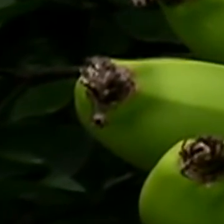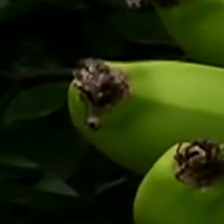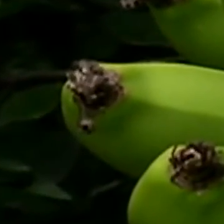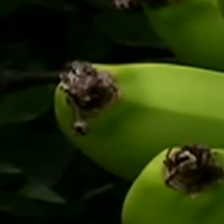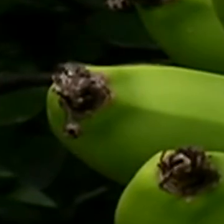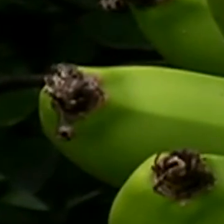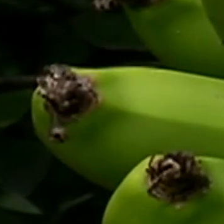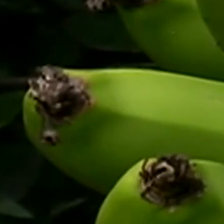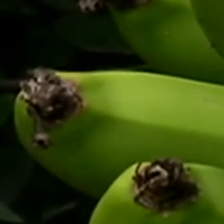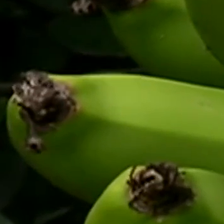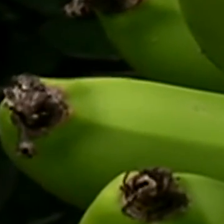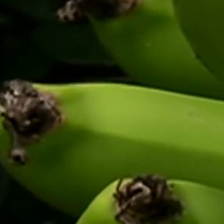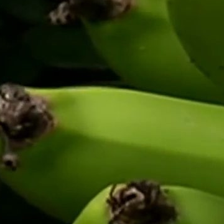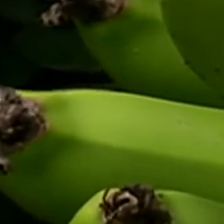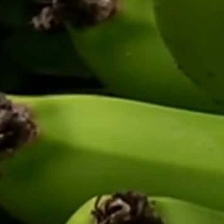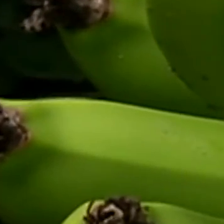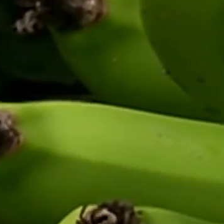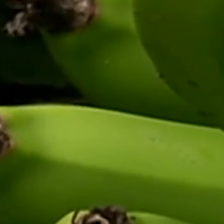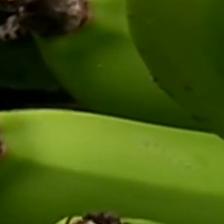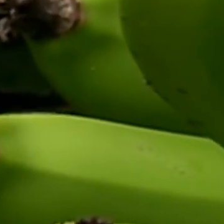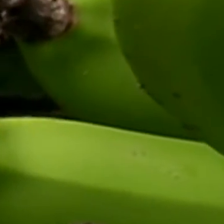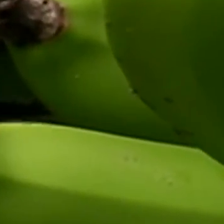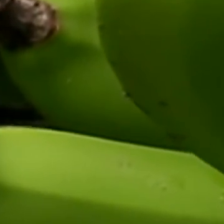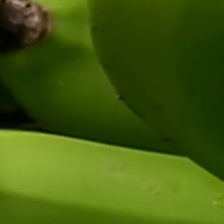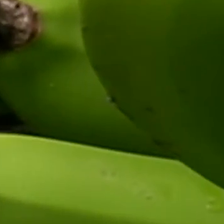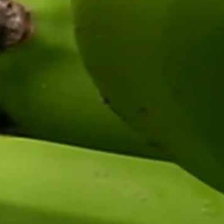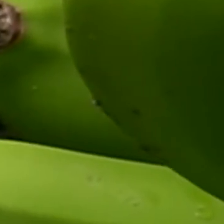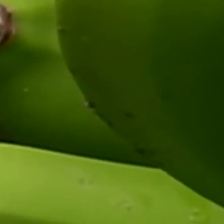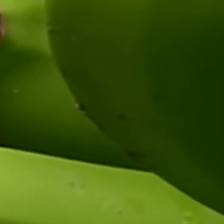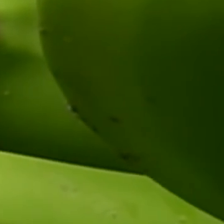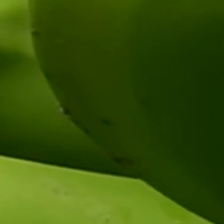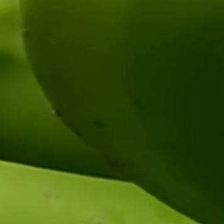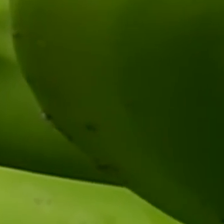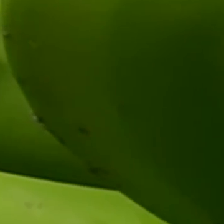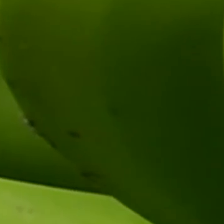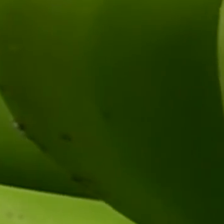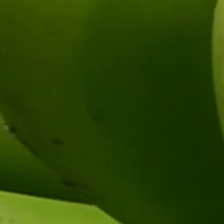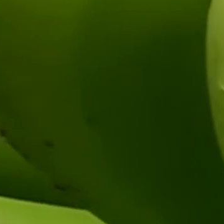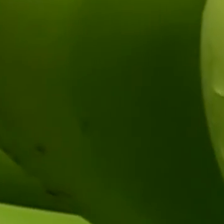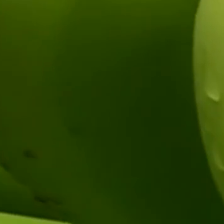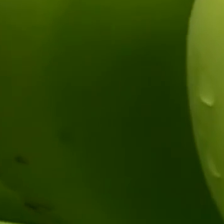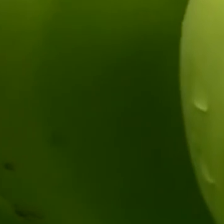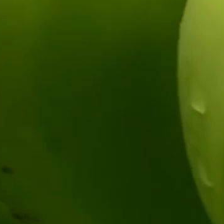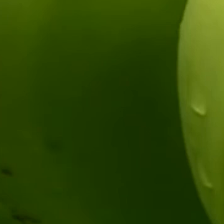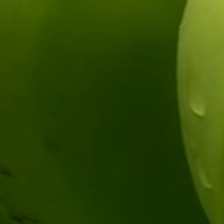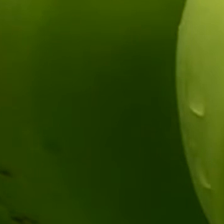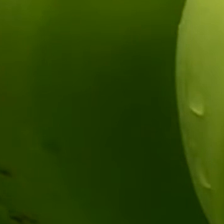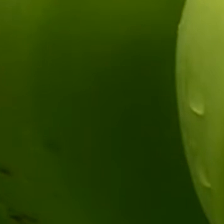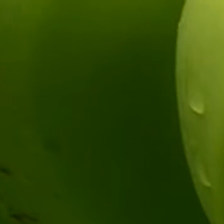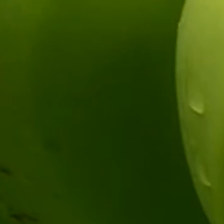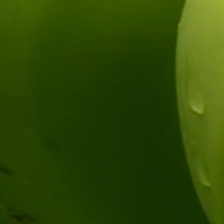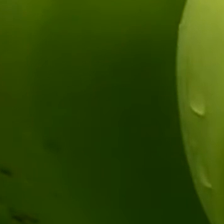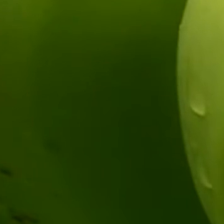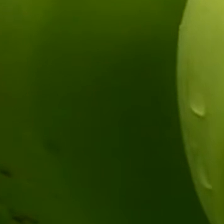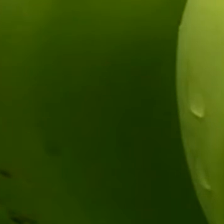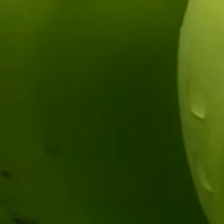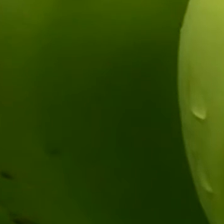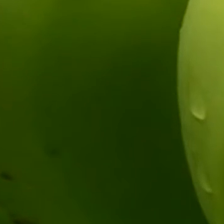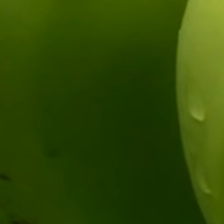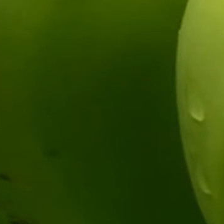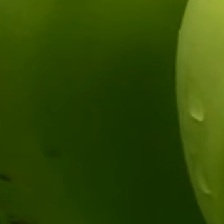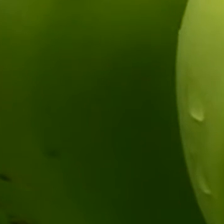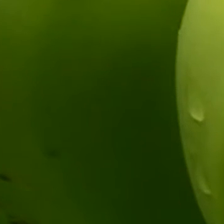salud. Colbré, una ayuda terapéutica en la enfermedad gástrica. Un producto compuesto